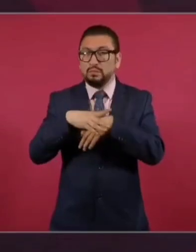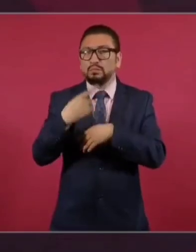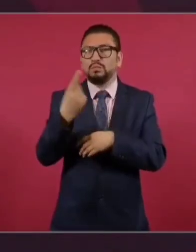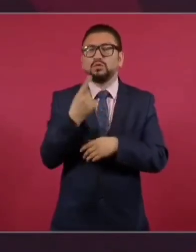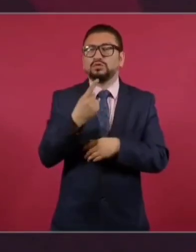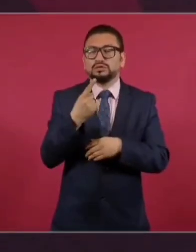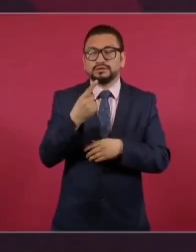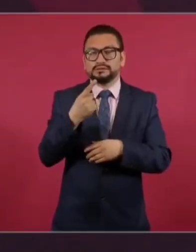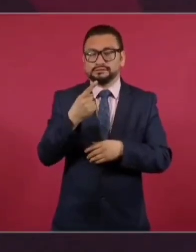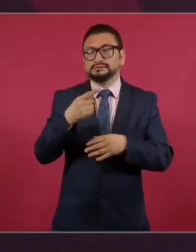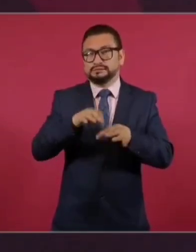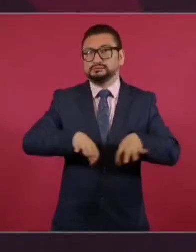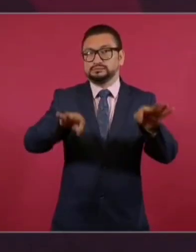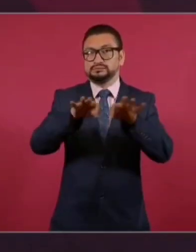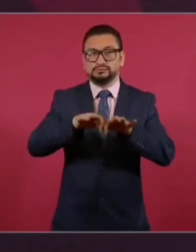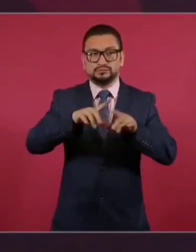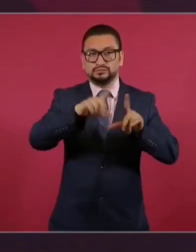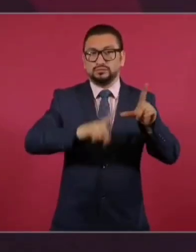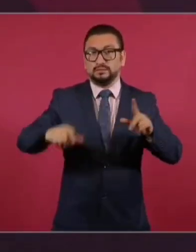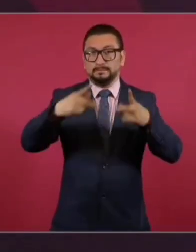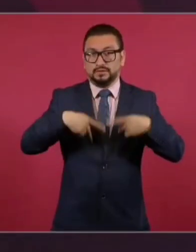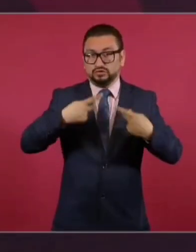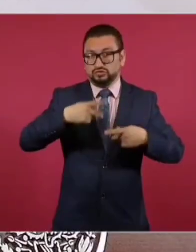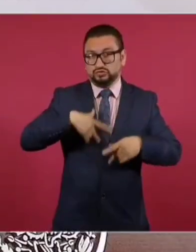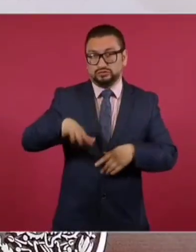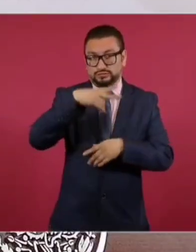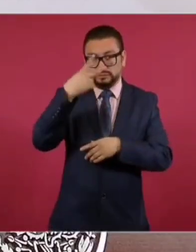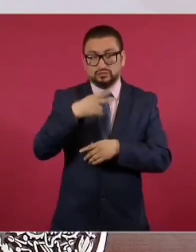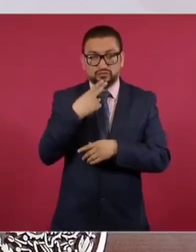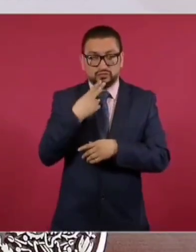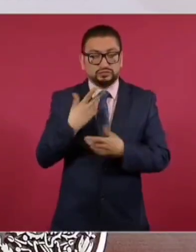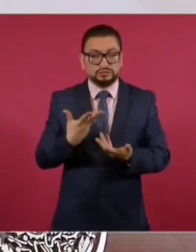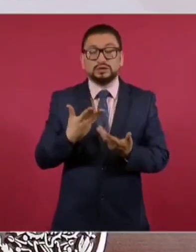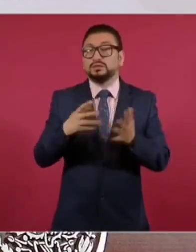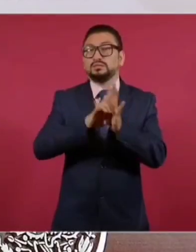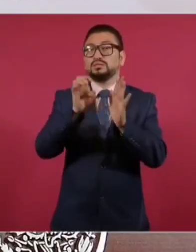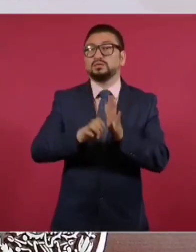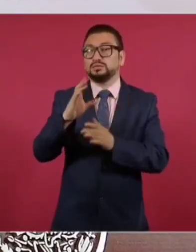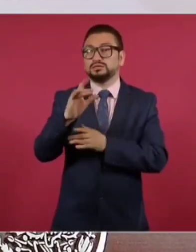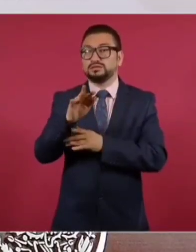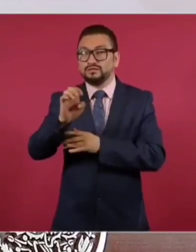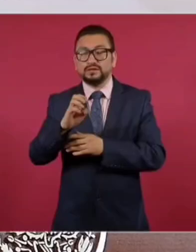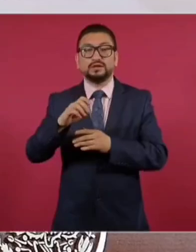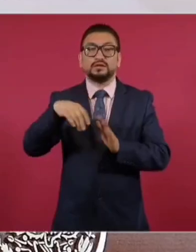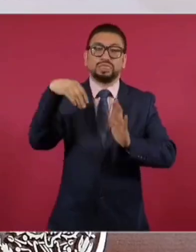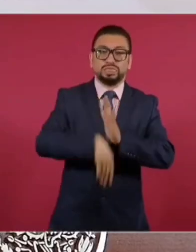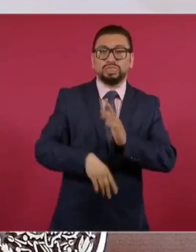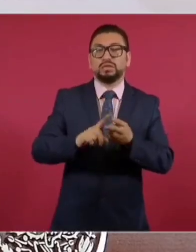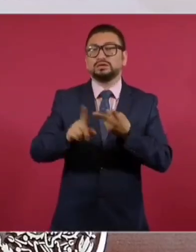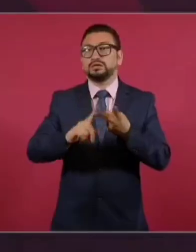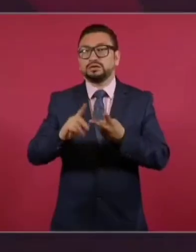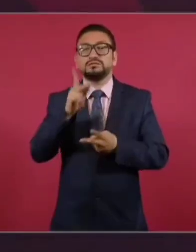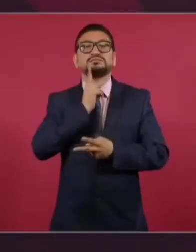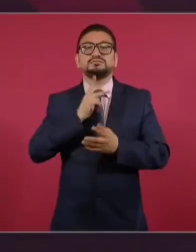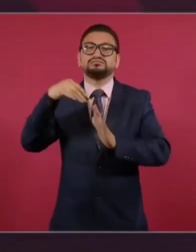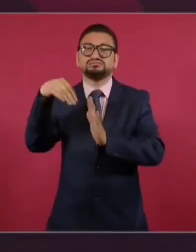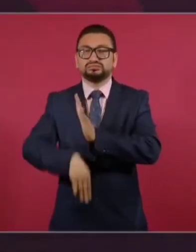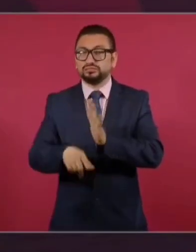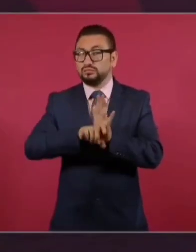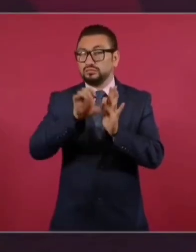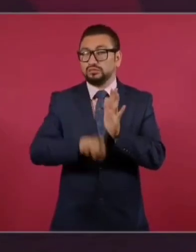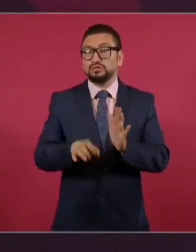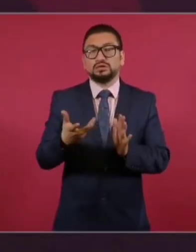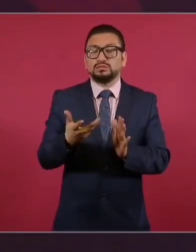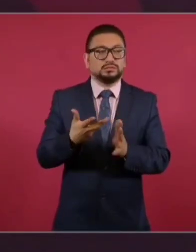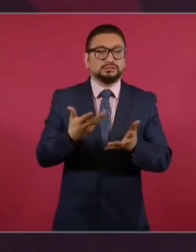Si hubiese continuado la privatización y quiebra Pemex y quiebra la Comisión Federal de Electricidad, el precio de la gasolina